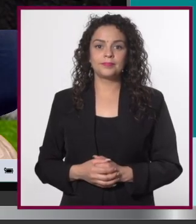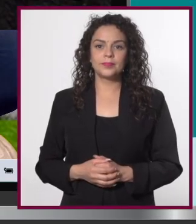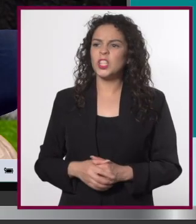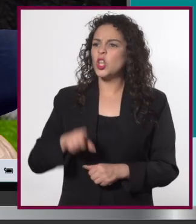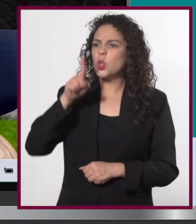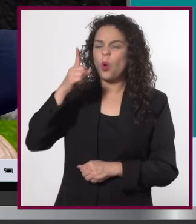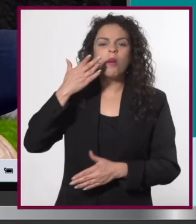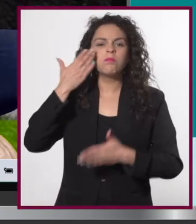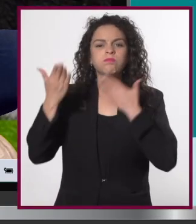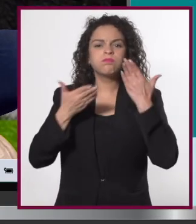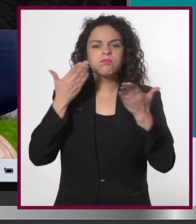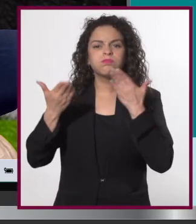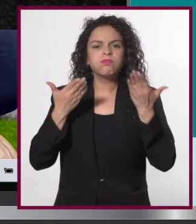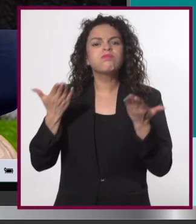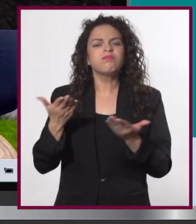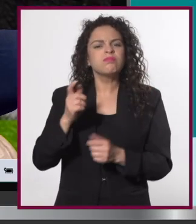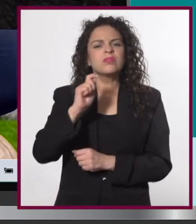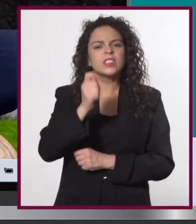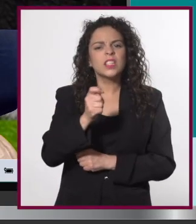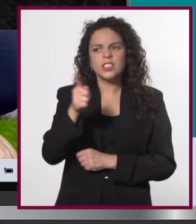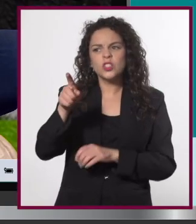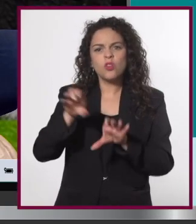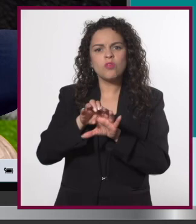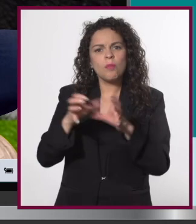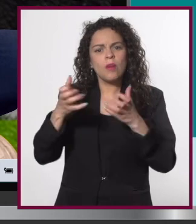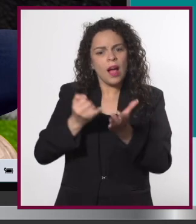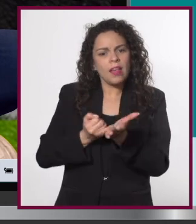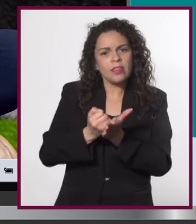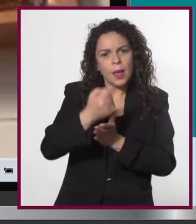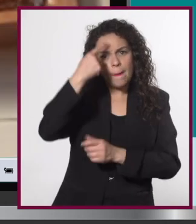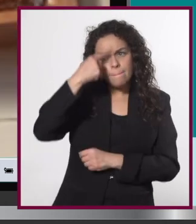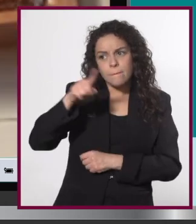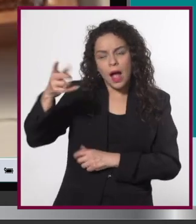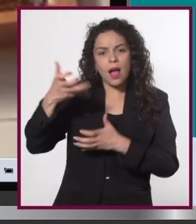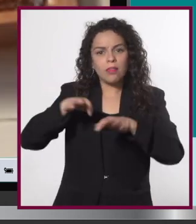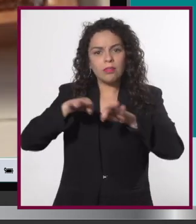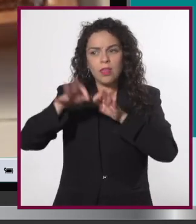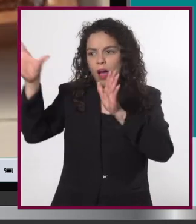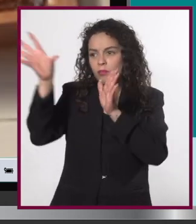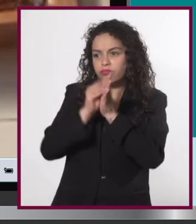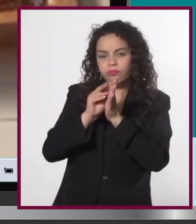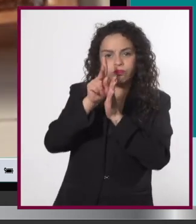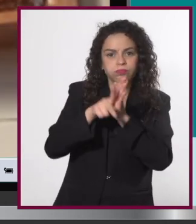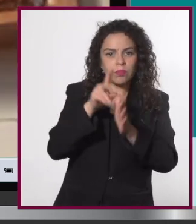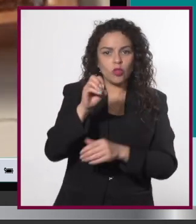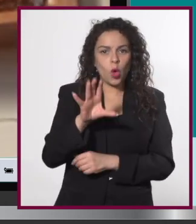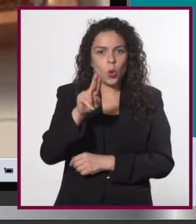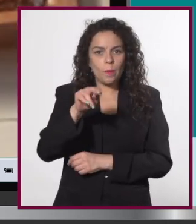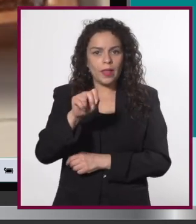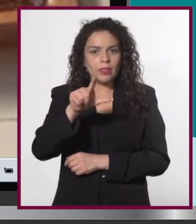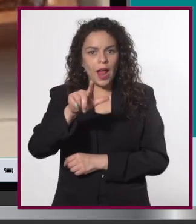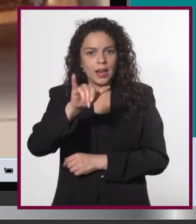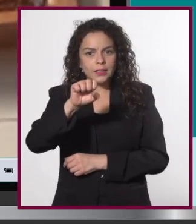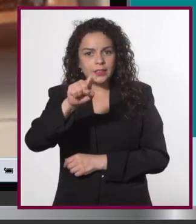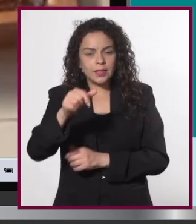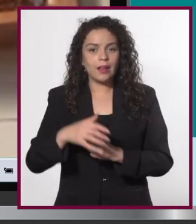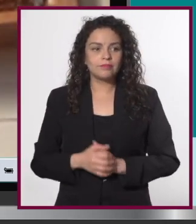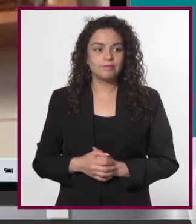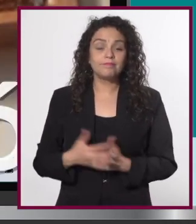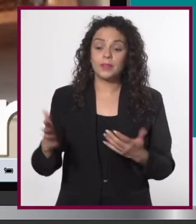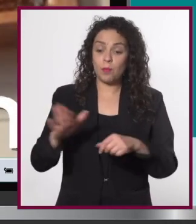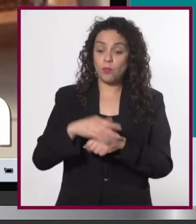¿Qué estudiaste y cómo decidiste convertirte en documentalista? Me acerqué al documental porque